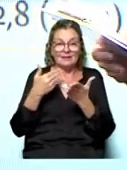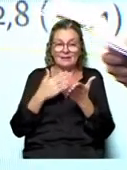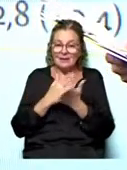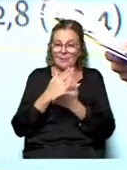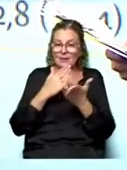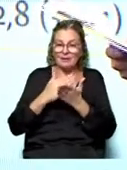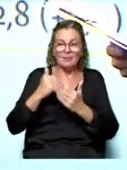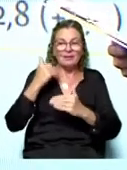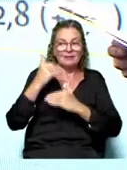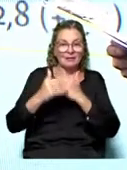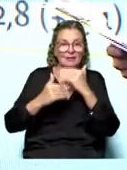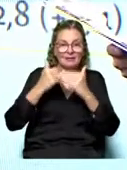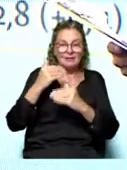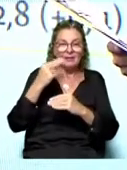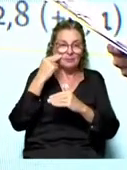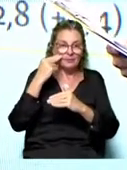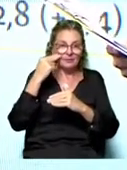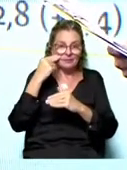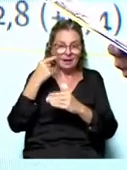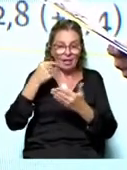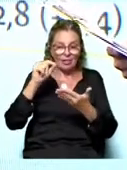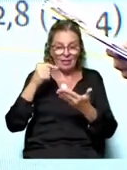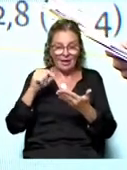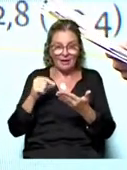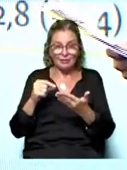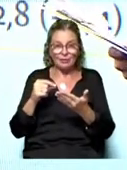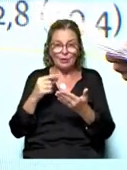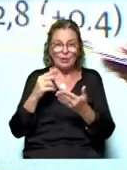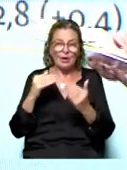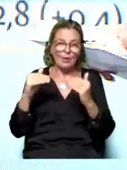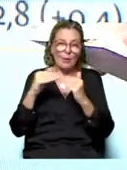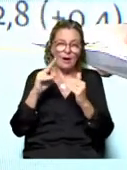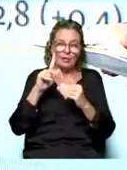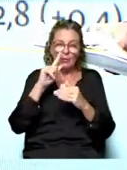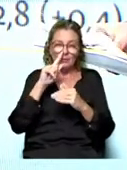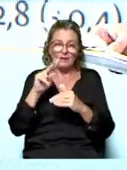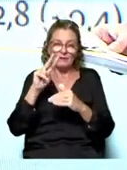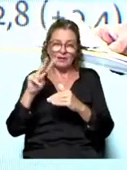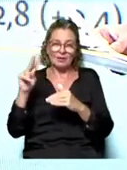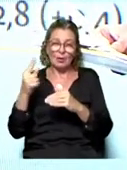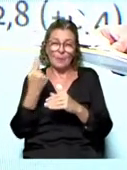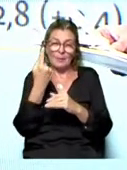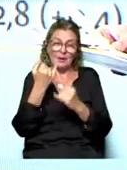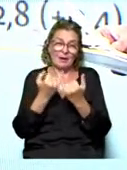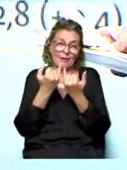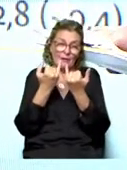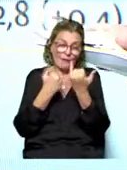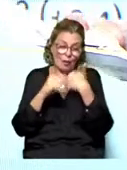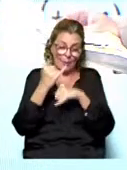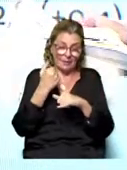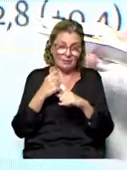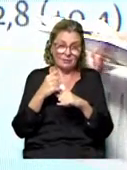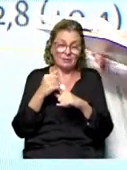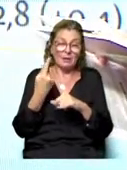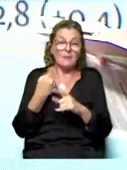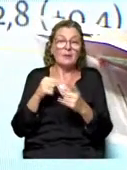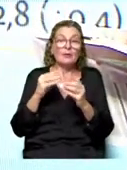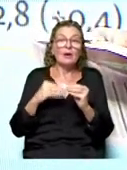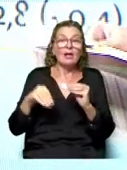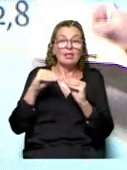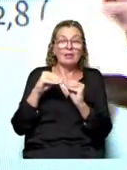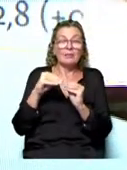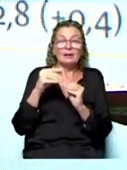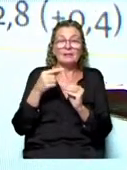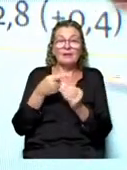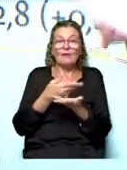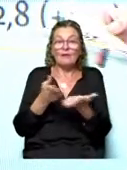problemática. Los datos son muy similares a los de 2022, que es cuando se hizo el primer informe. Pero además arroja